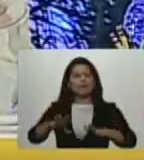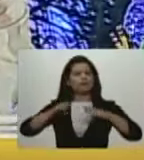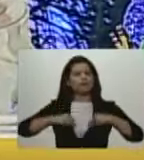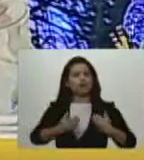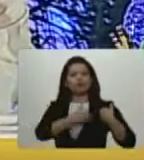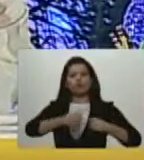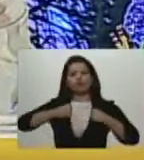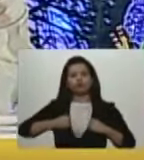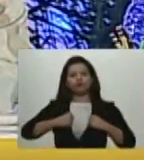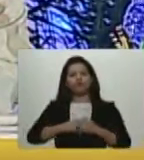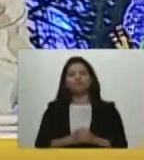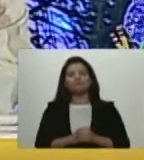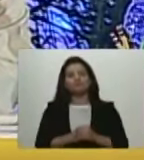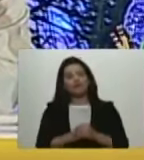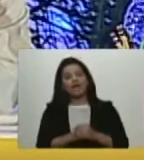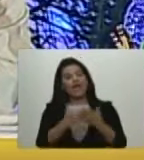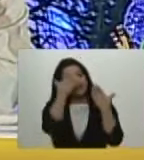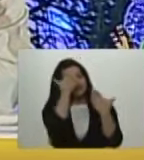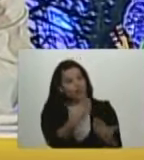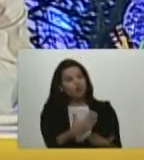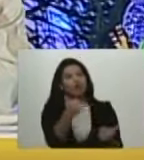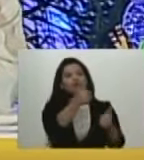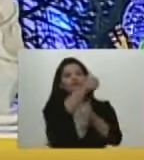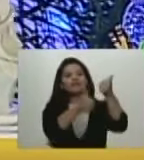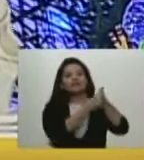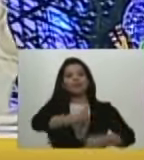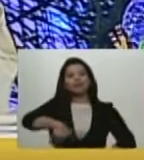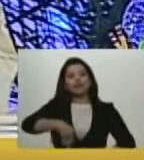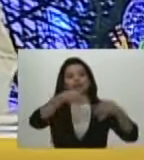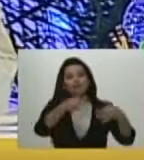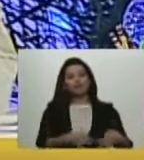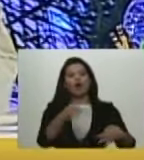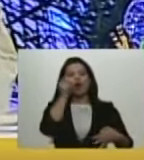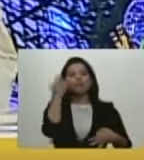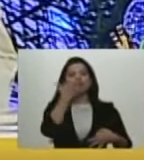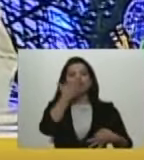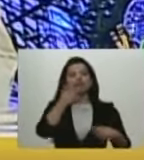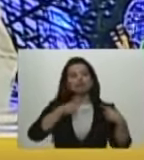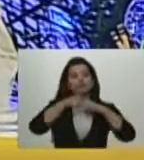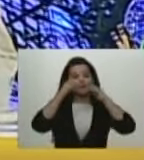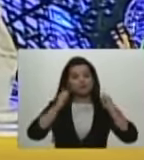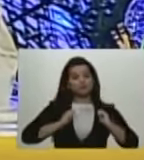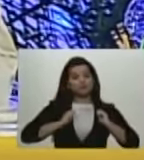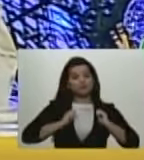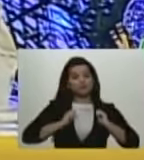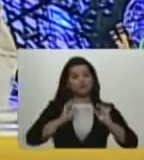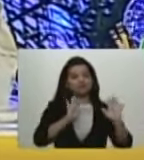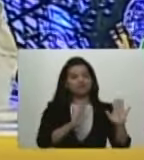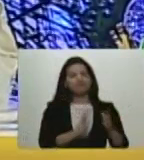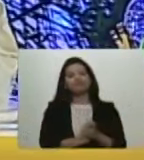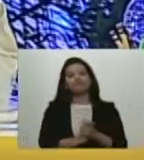vicepresidente ejecutivo Aristóbulo Isturiz Almeida, vicepresidentes de gobierno,